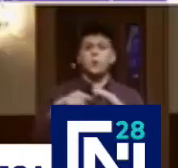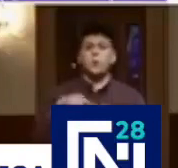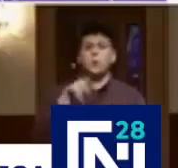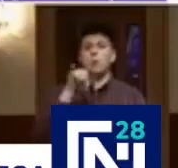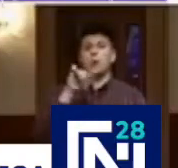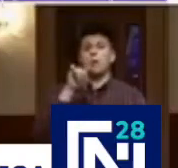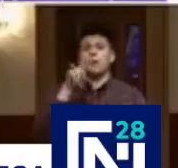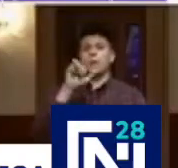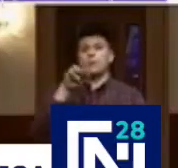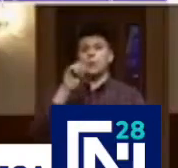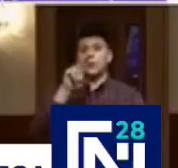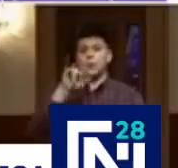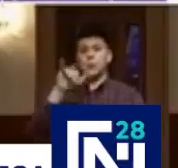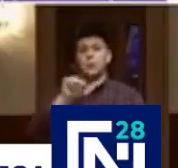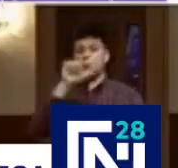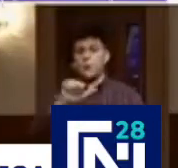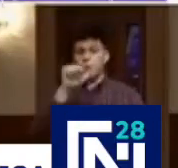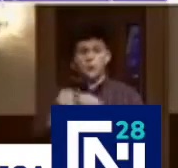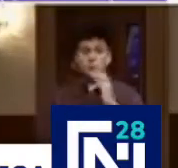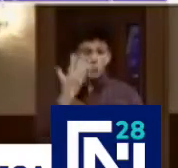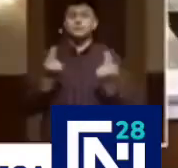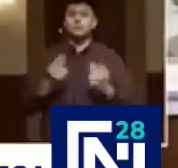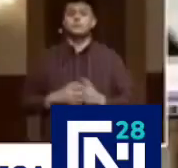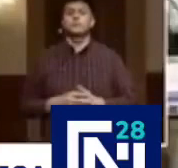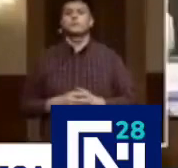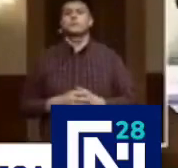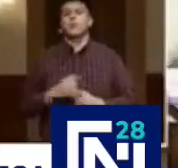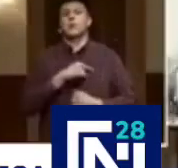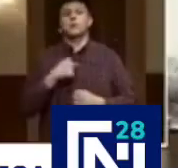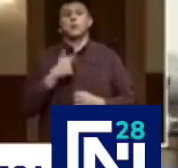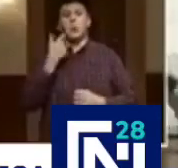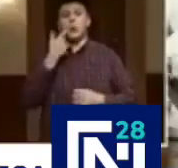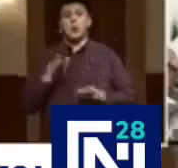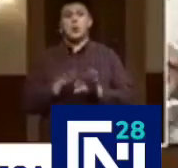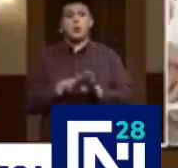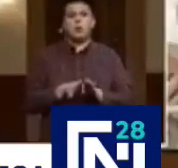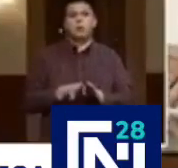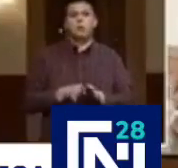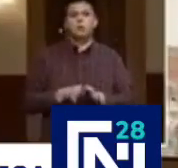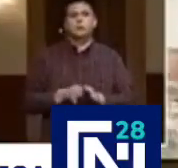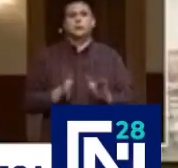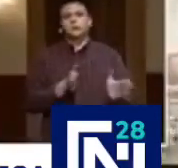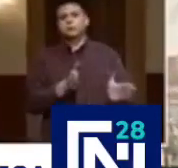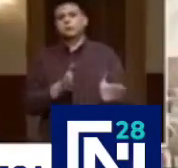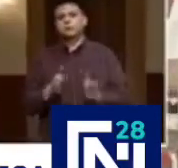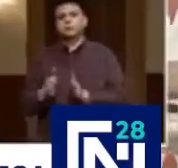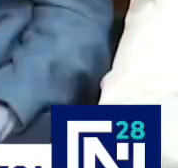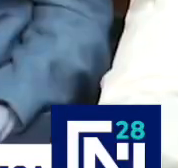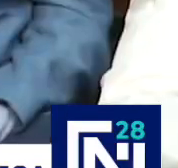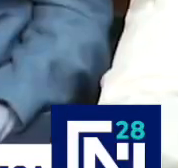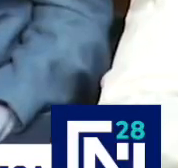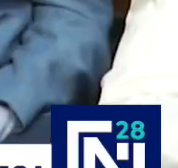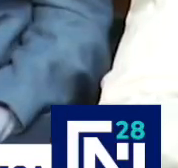pesos y se entregará una vez por semana durante 4 semanas, y agregó que se pagará a las empresas participantes a través de un fideicomiso.